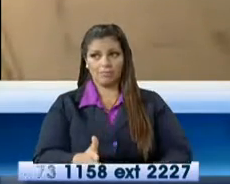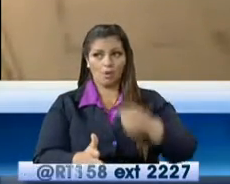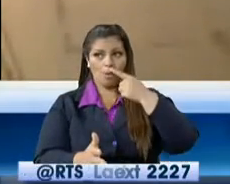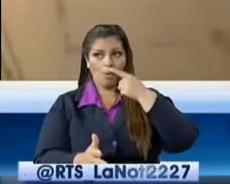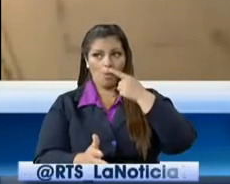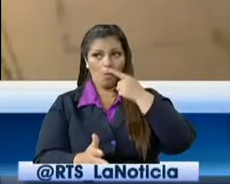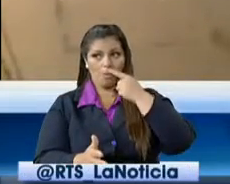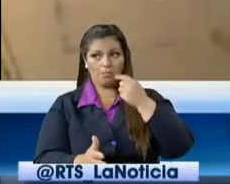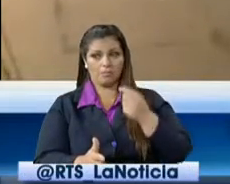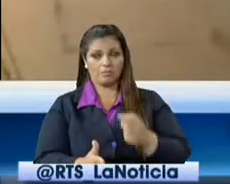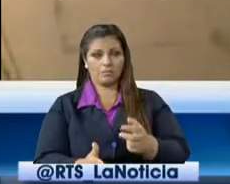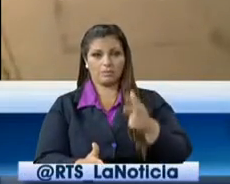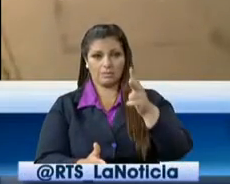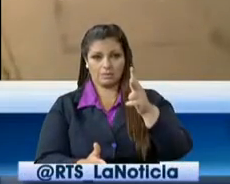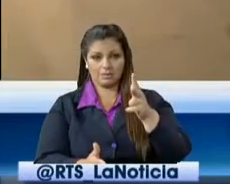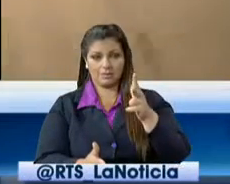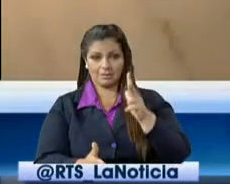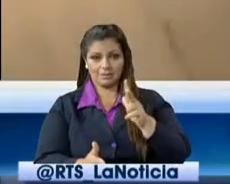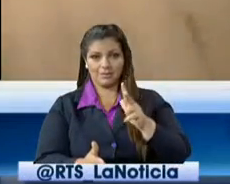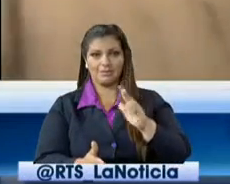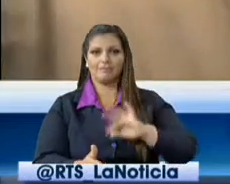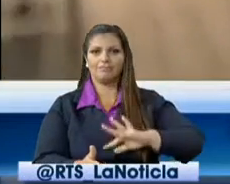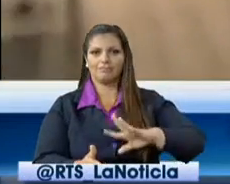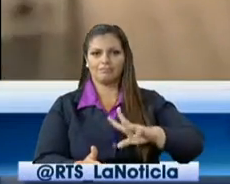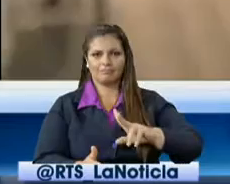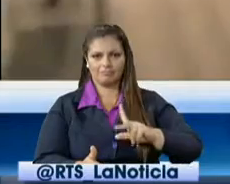Los delincuentes sorprenden a la víctima.